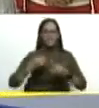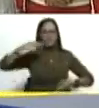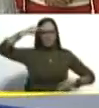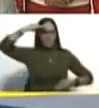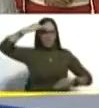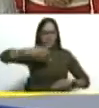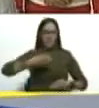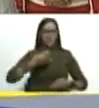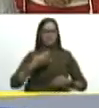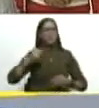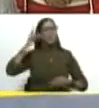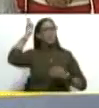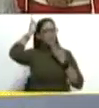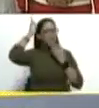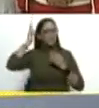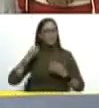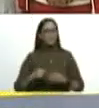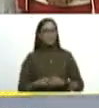convertido en armada.